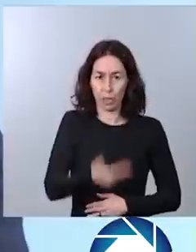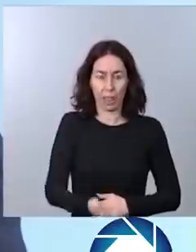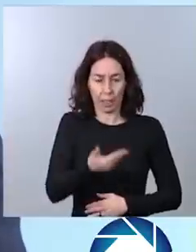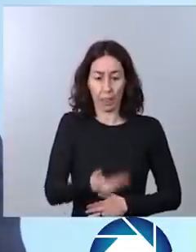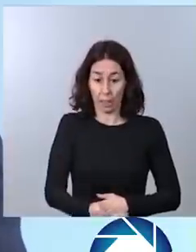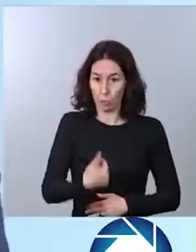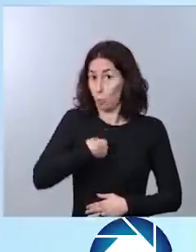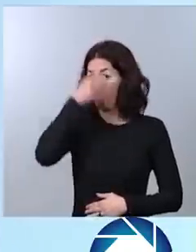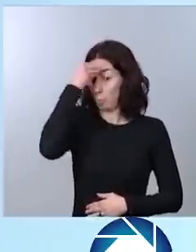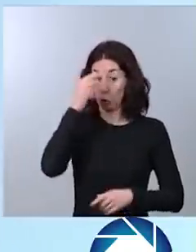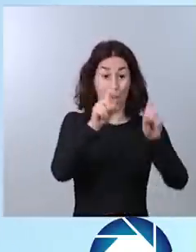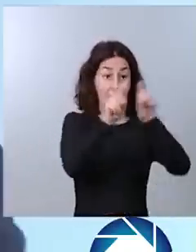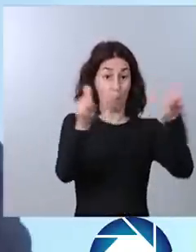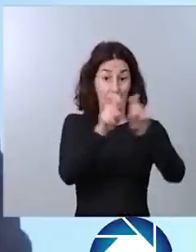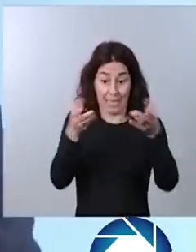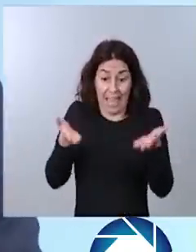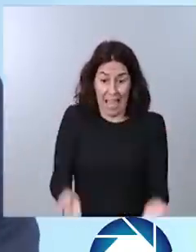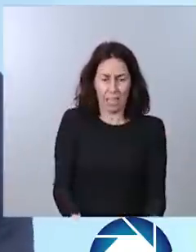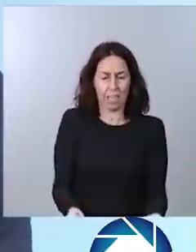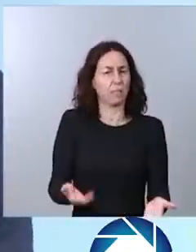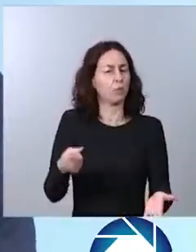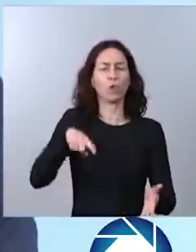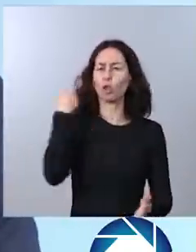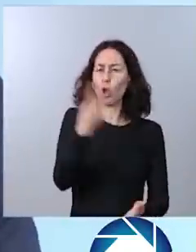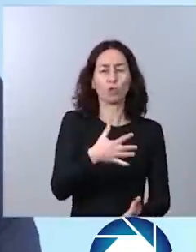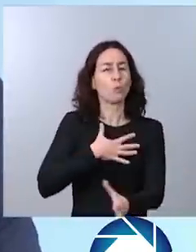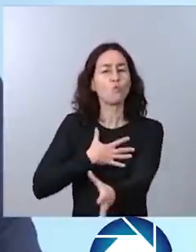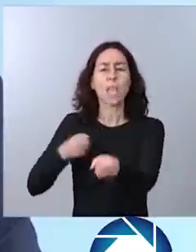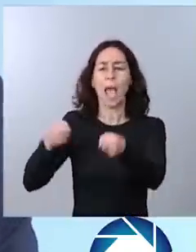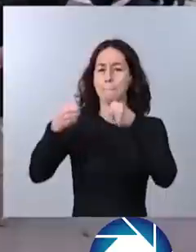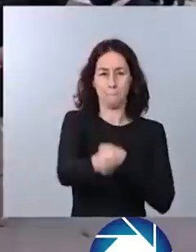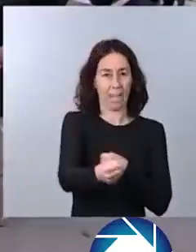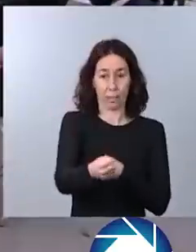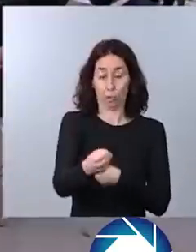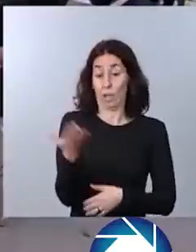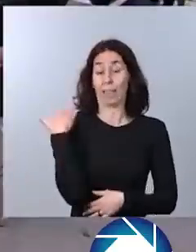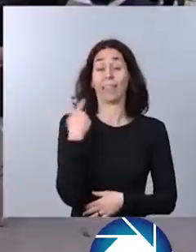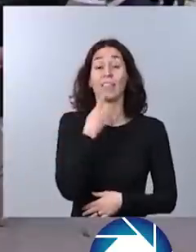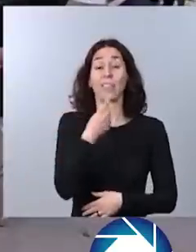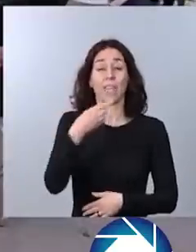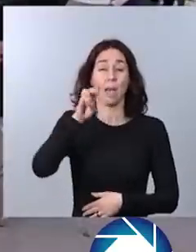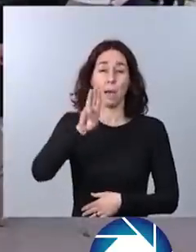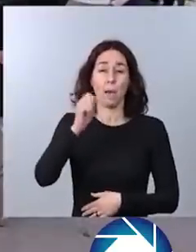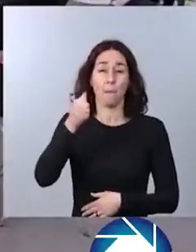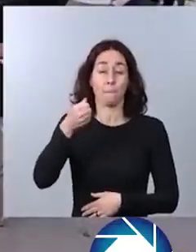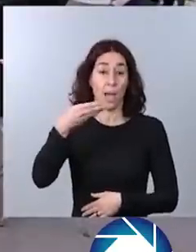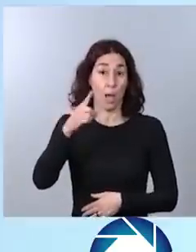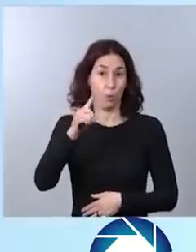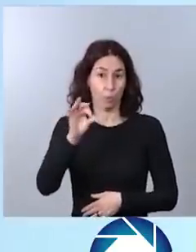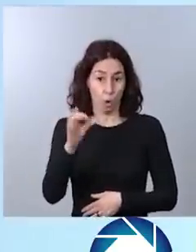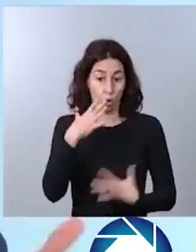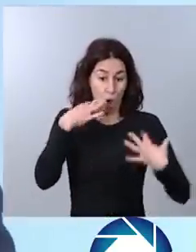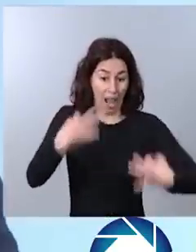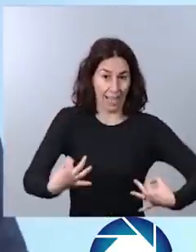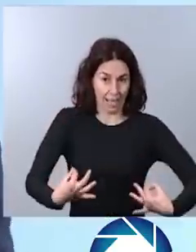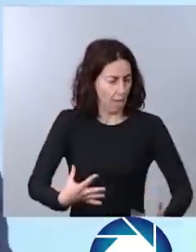O sea, que eso ya no mueve un voto, hombre. No mueve un voto ni entre los tuyos ya, porque es que ya hasta los tuyos dicen, otra vez Franco o ahora